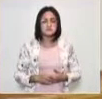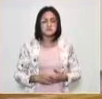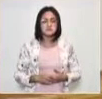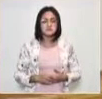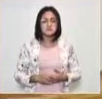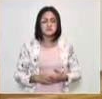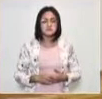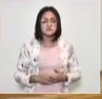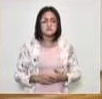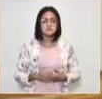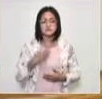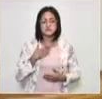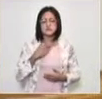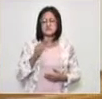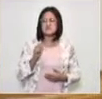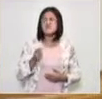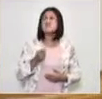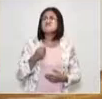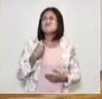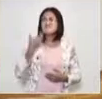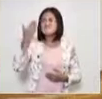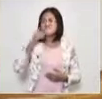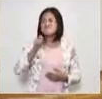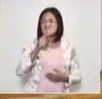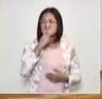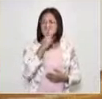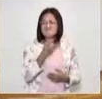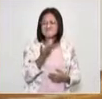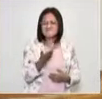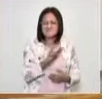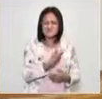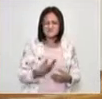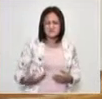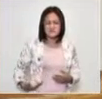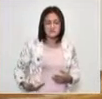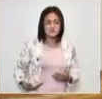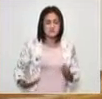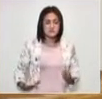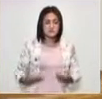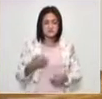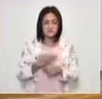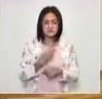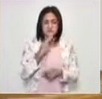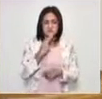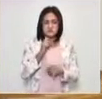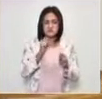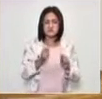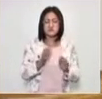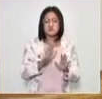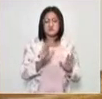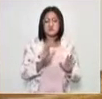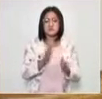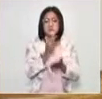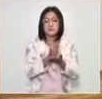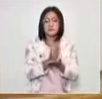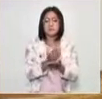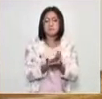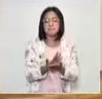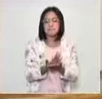Yo no sé de qué quiso decir el alcalde utilizando la palabra pausa.